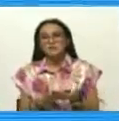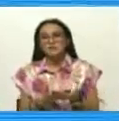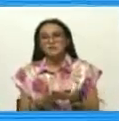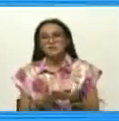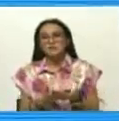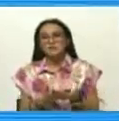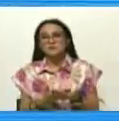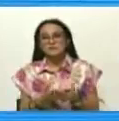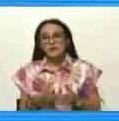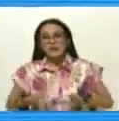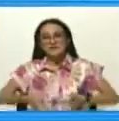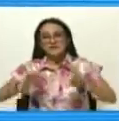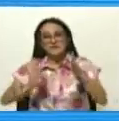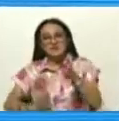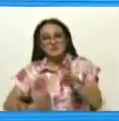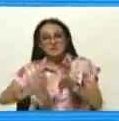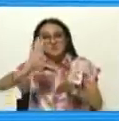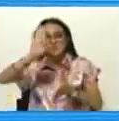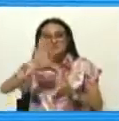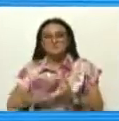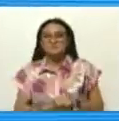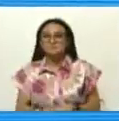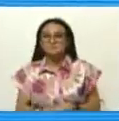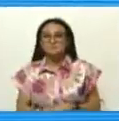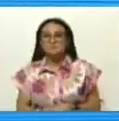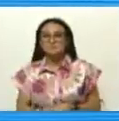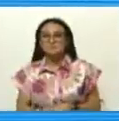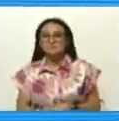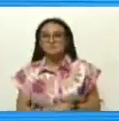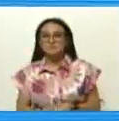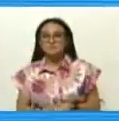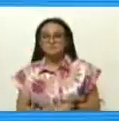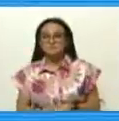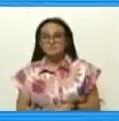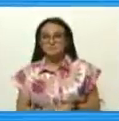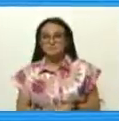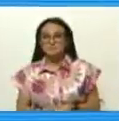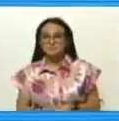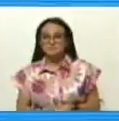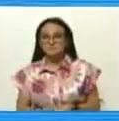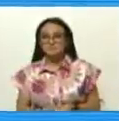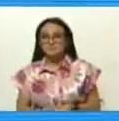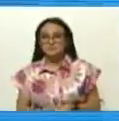del ascensor, es verdad. Esta compañera tiene grabado todo eso, una de las primeras que entró.